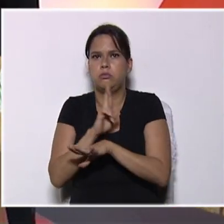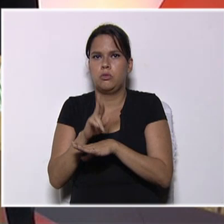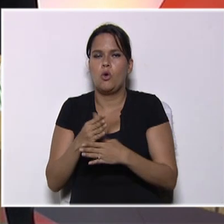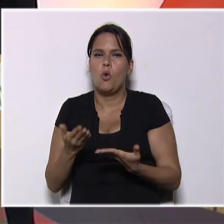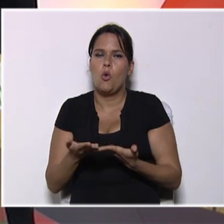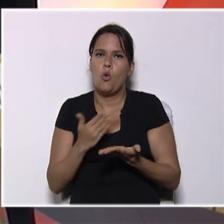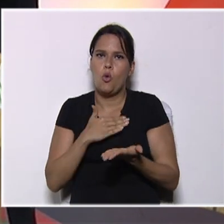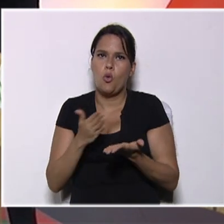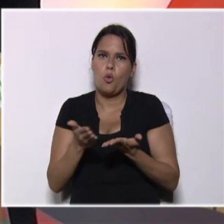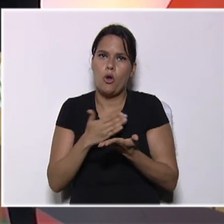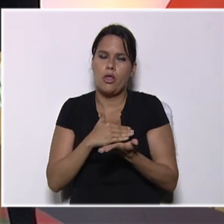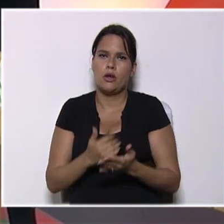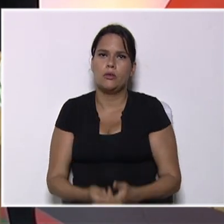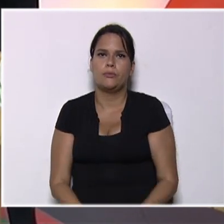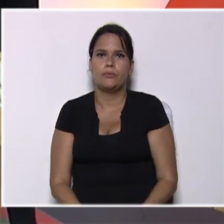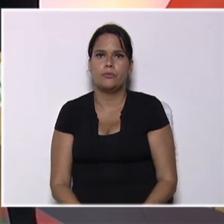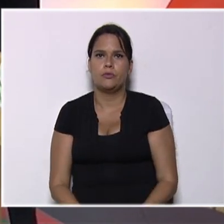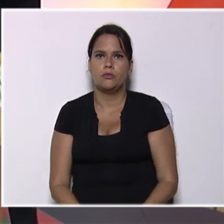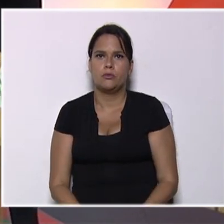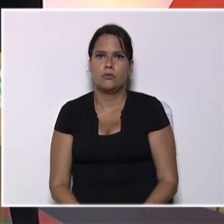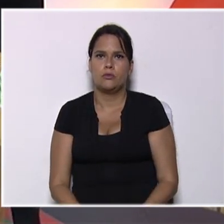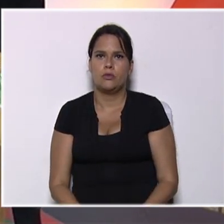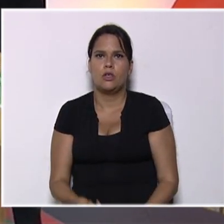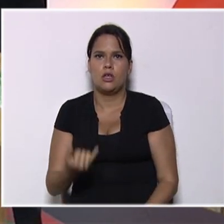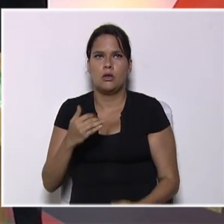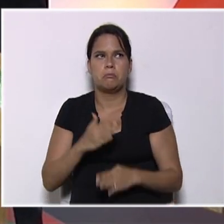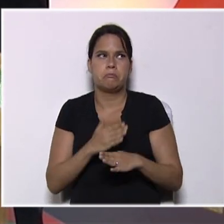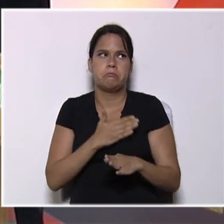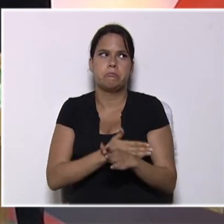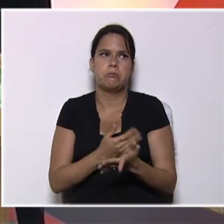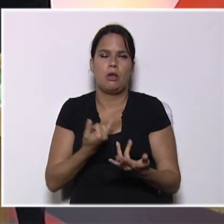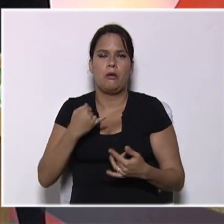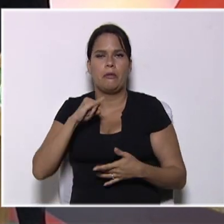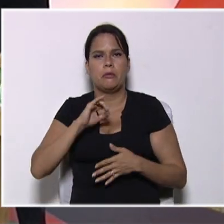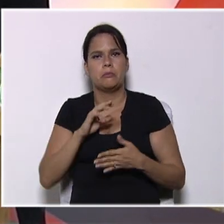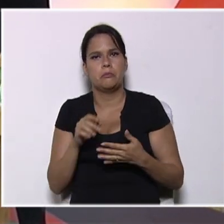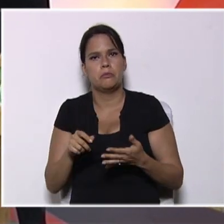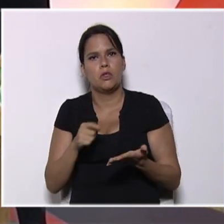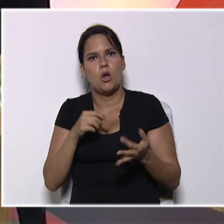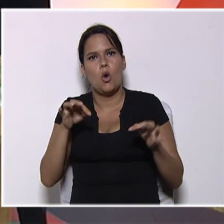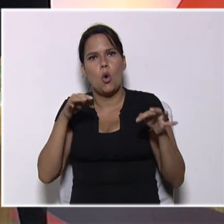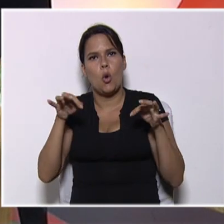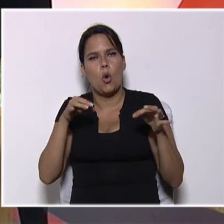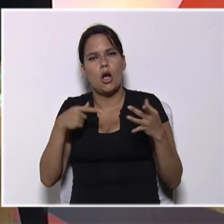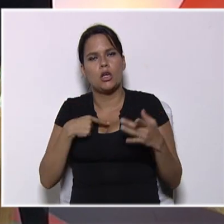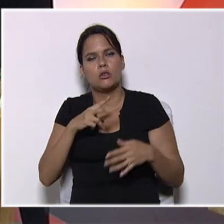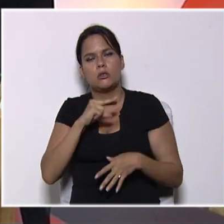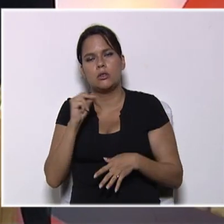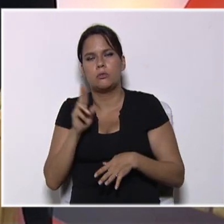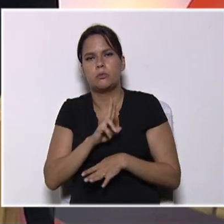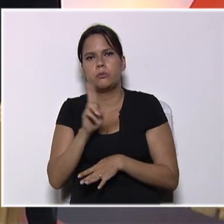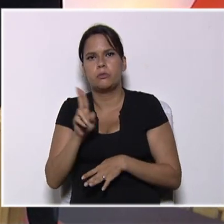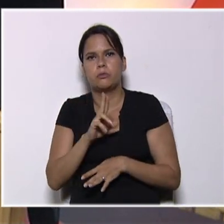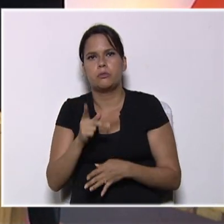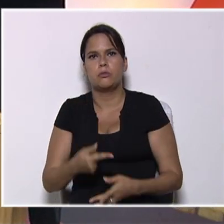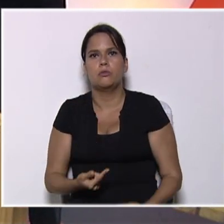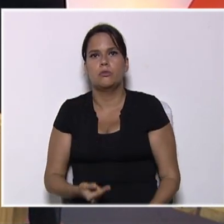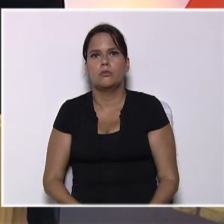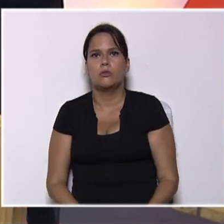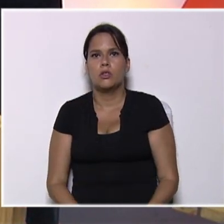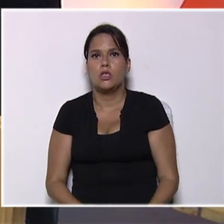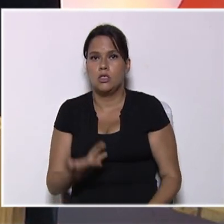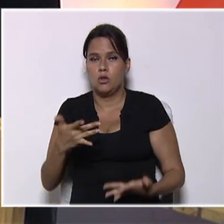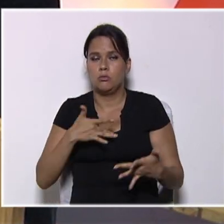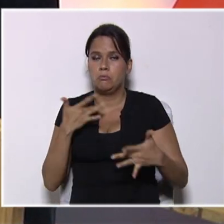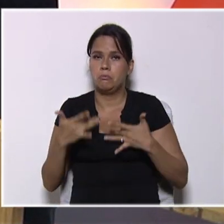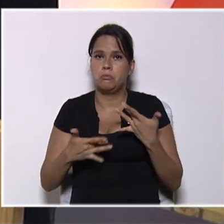un cuaderno deshecho, ¿verdad? Que ya habían algunas hojas que no estaban utilizándose ya y, bueno, este compañero hizo esta actividad, ¿no?